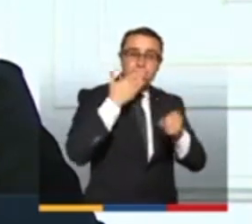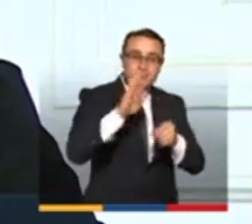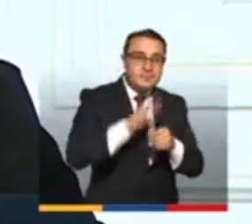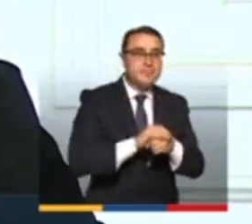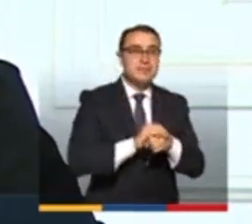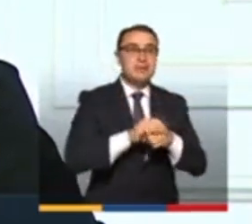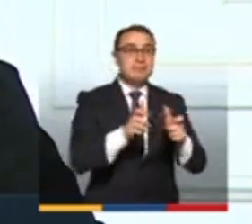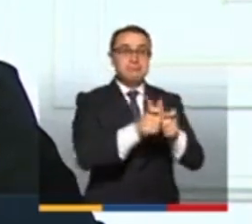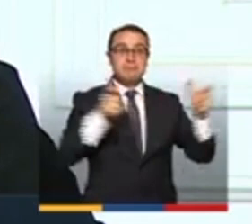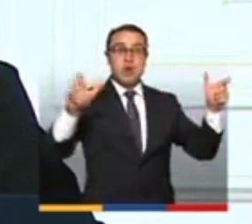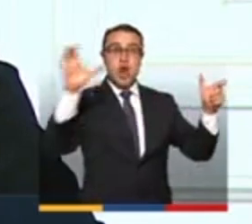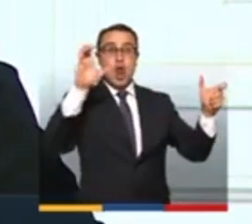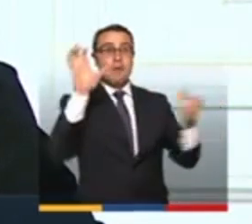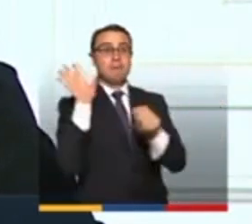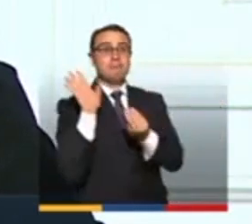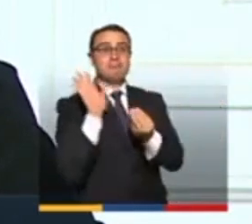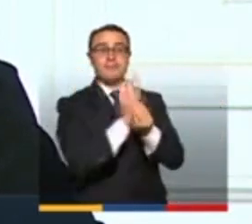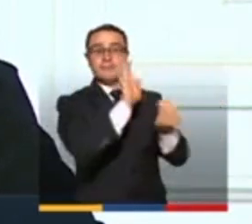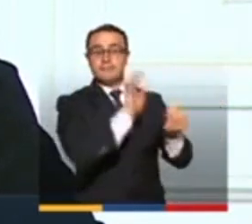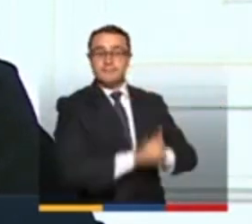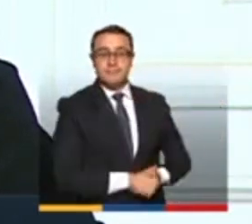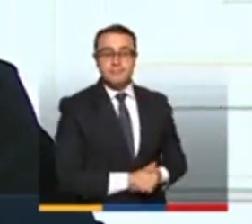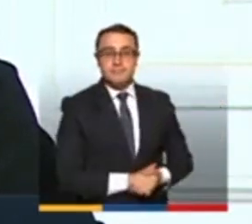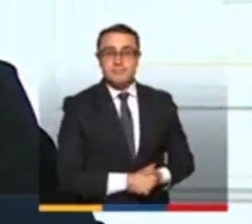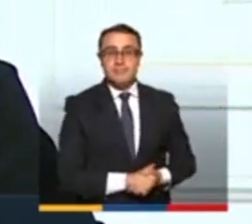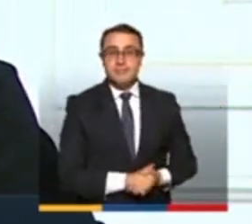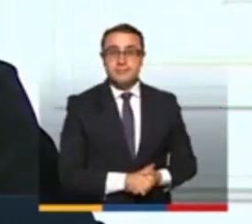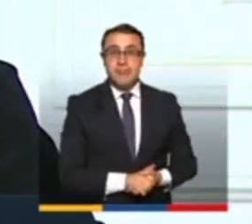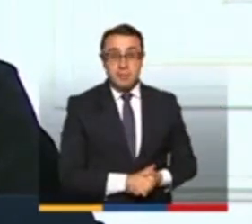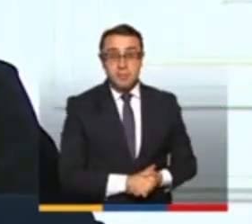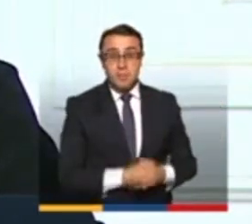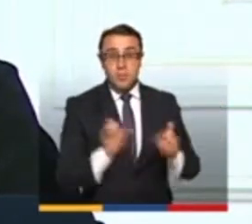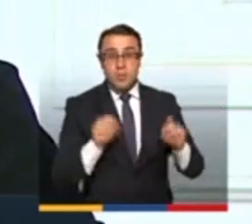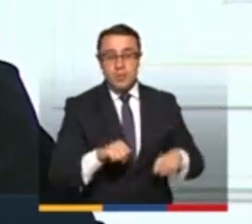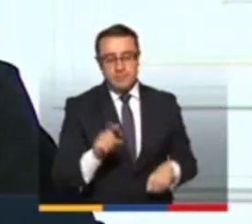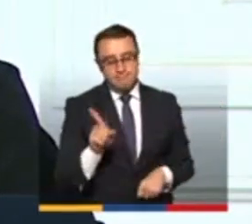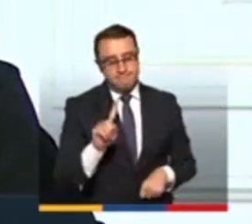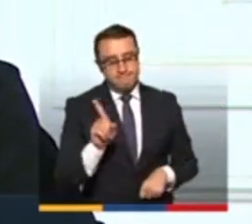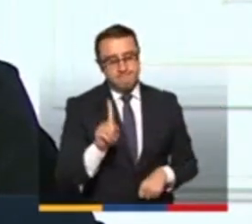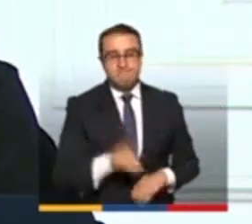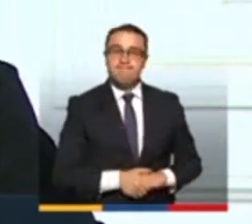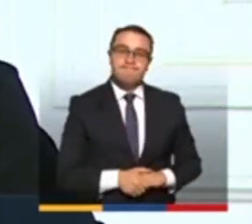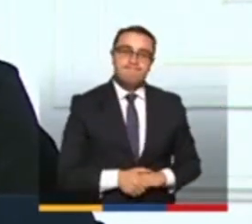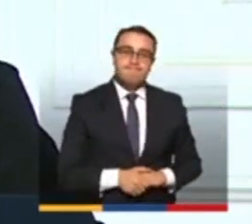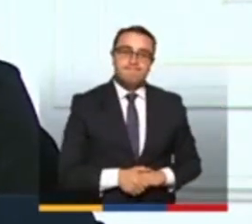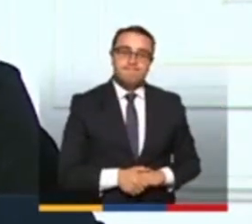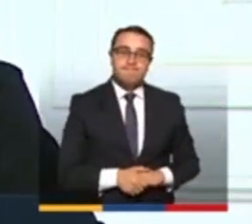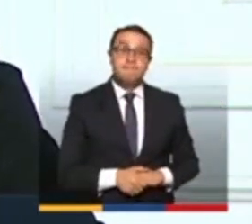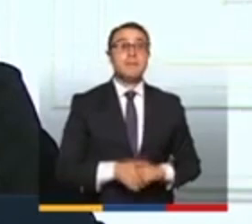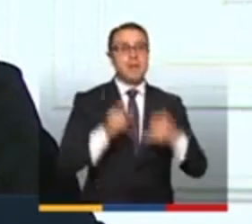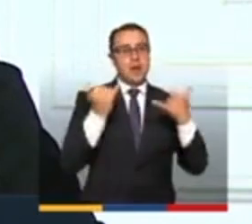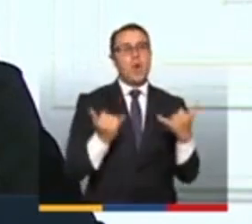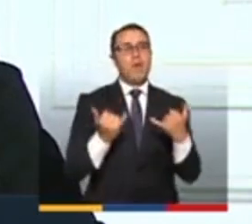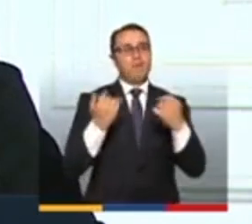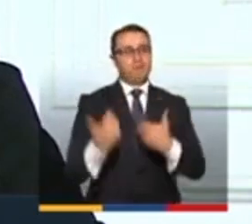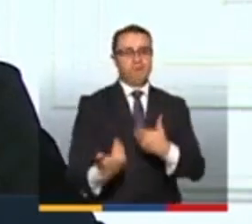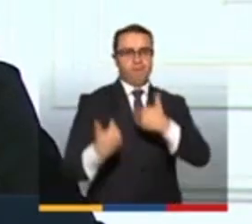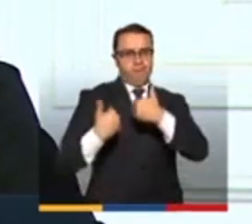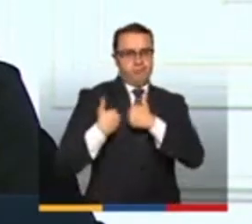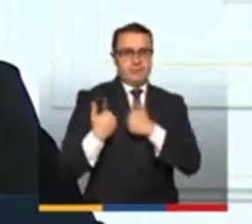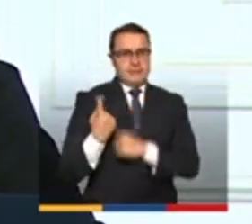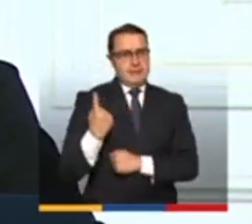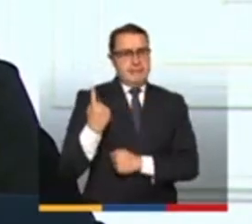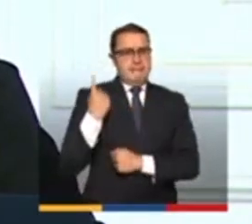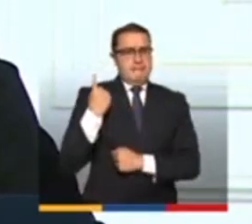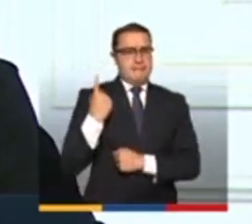mayoría de la población. Y eso no puede ser. Luego, una primera tarea de Colombia